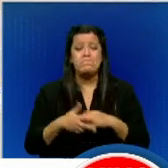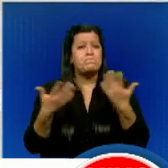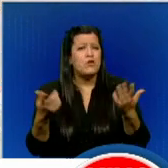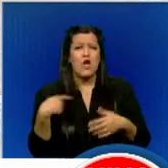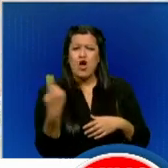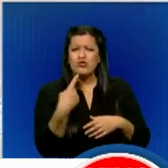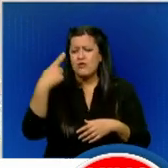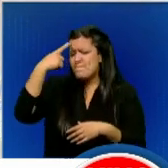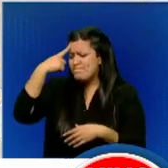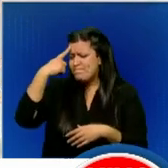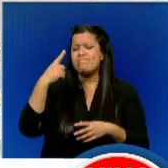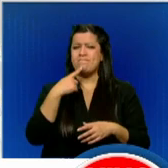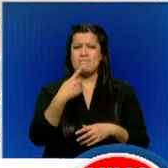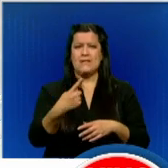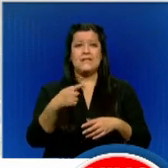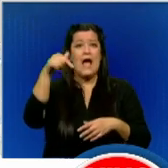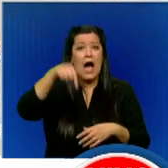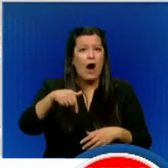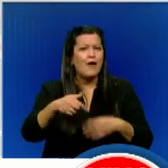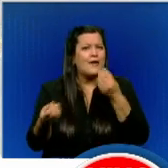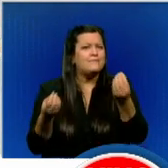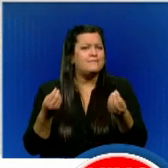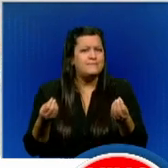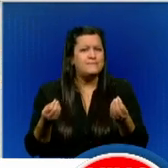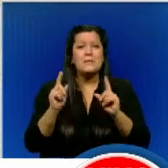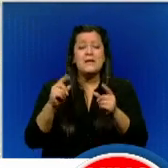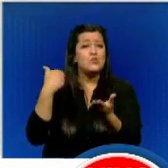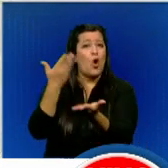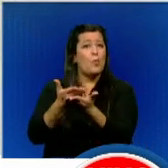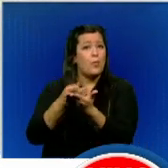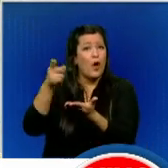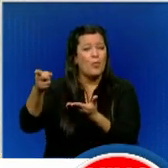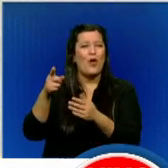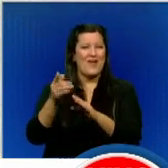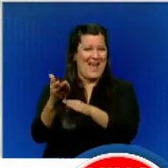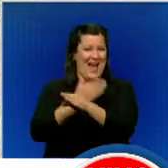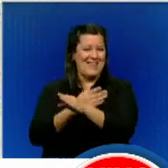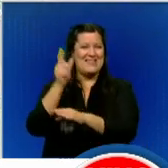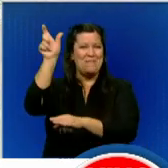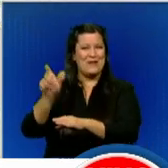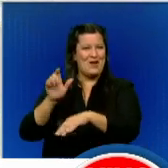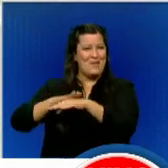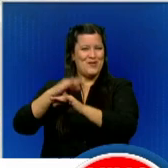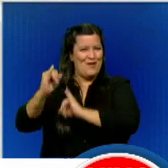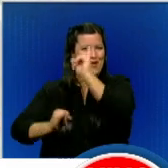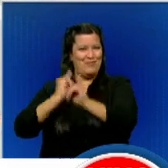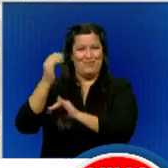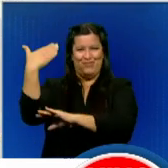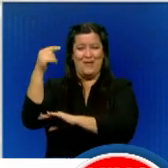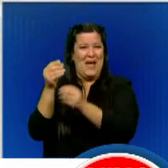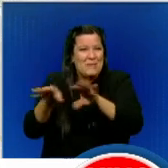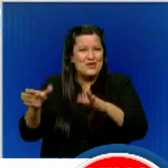que dijimos vamos a ir ahora con lo que propuso el miembro informante en el inicio de la